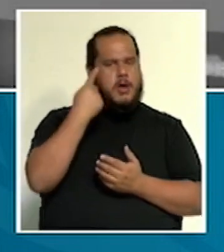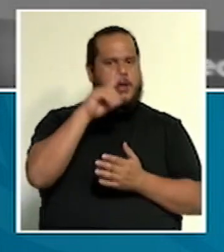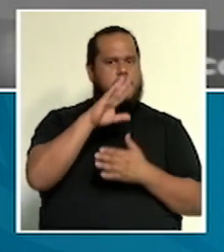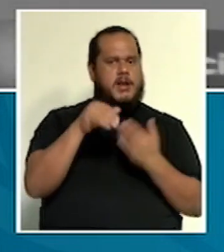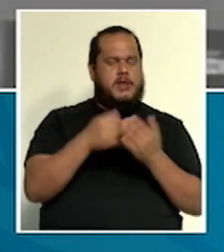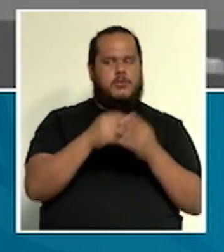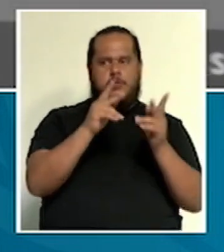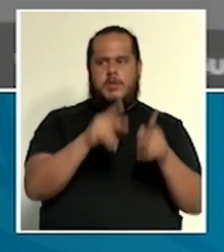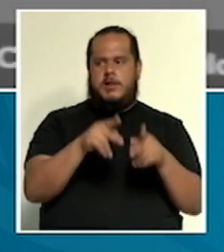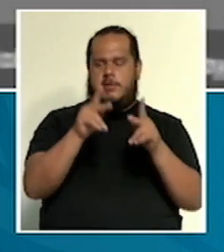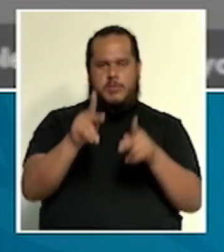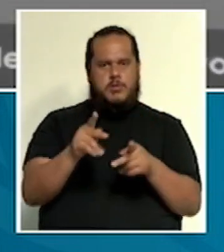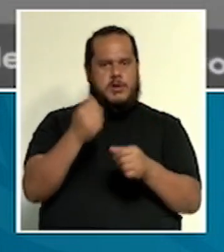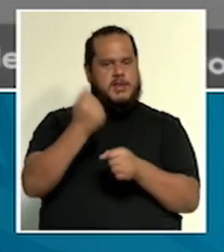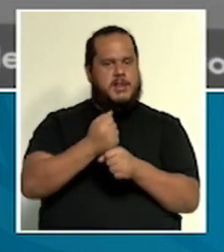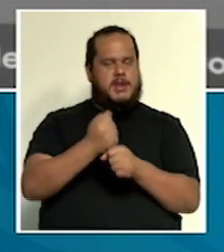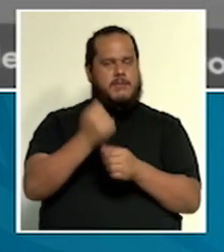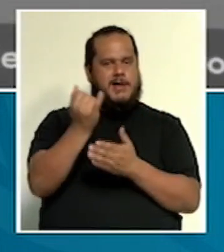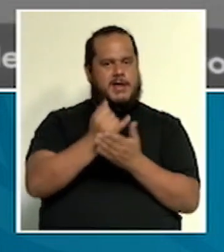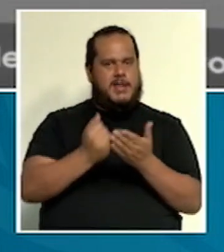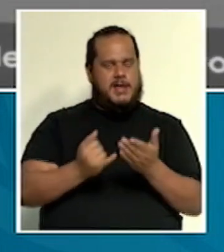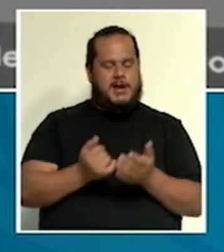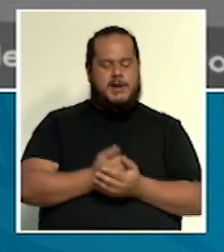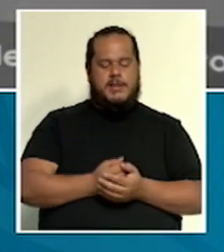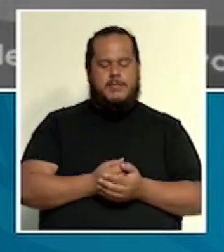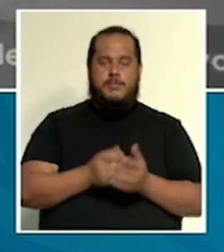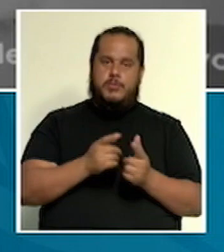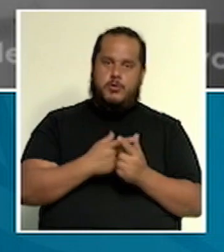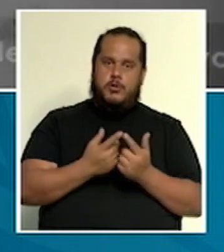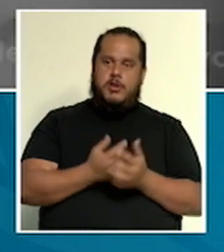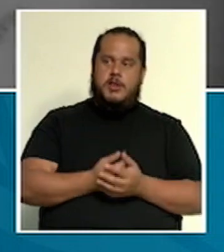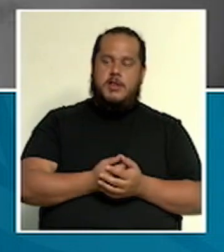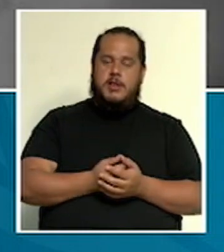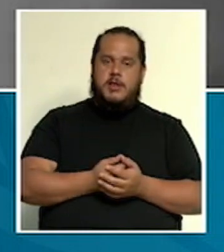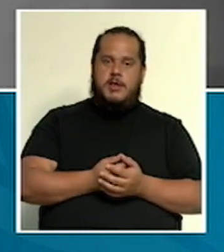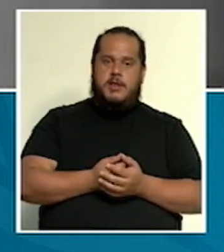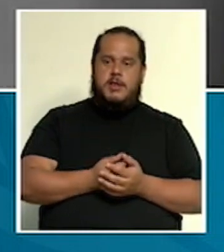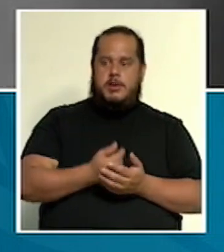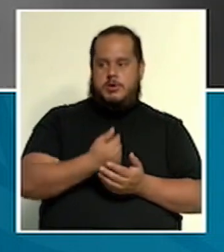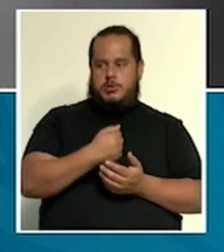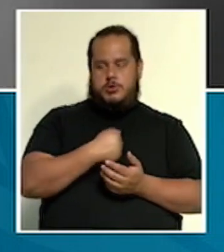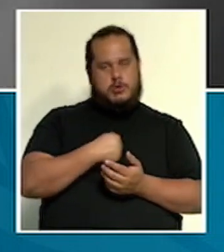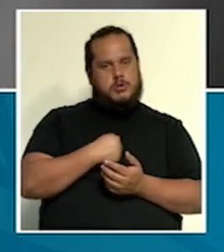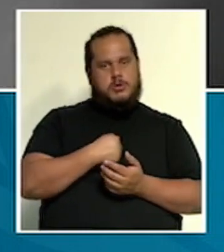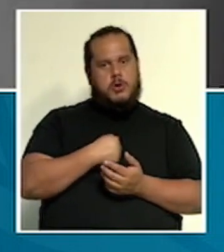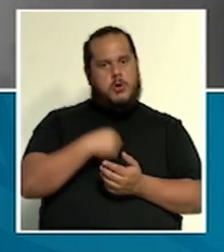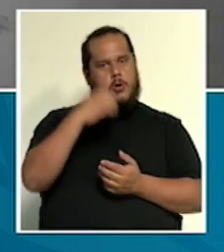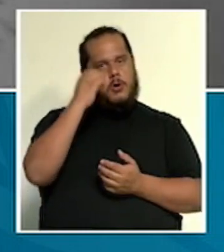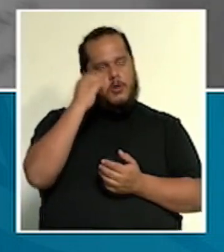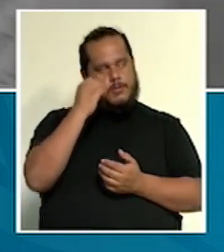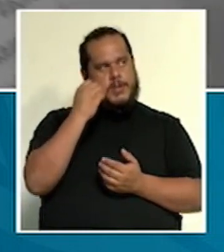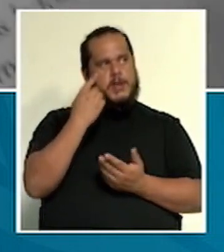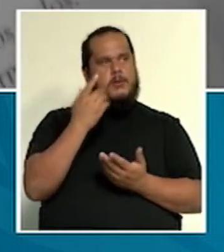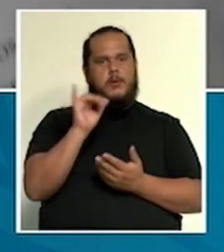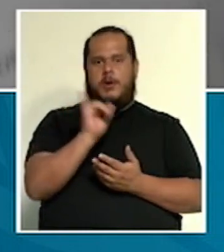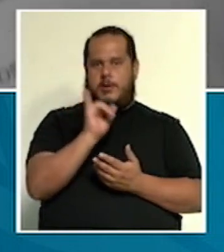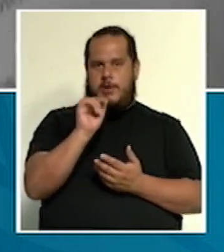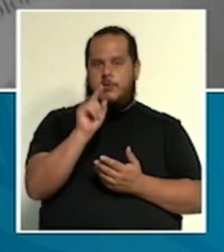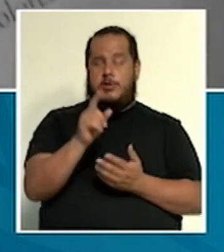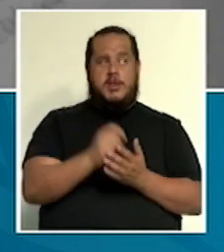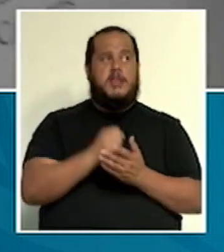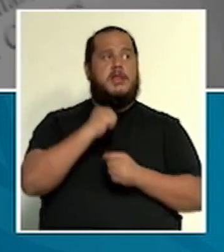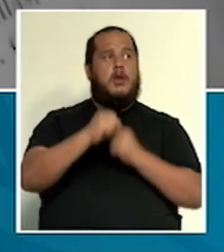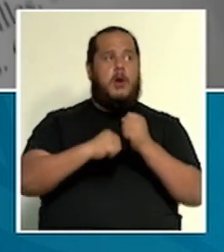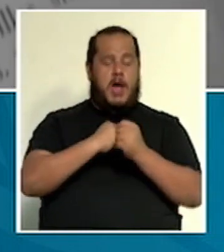todas las personas que trabajan en el arte. Así que yo opino exactamente igual que usted, han sido años